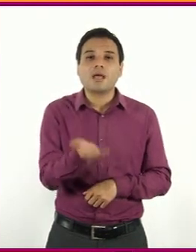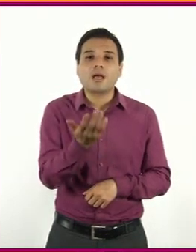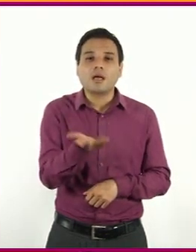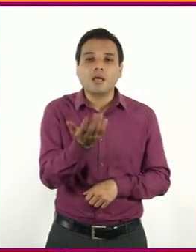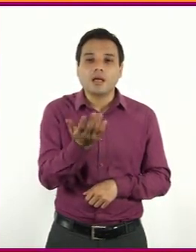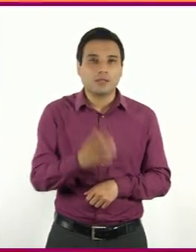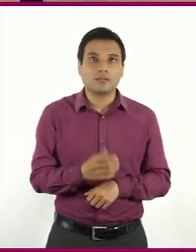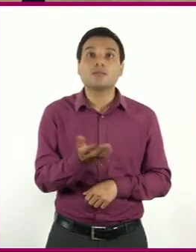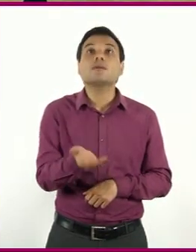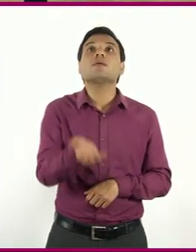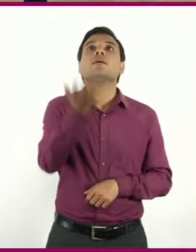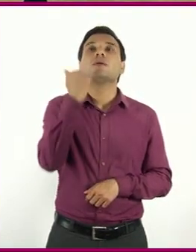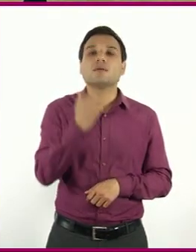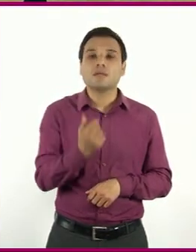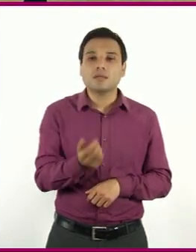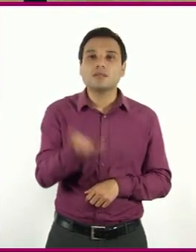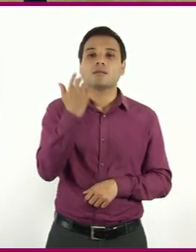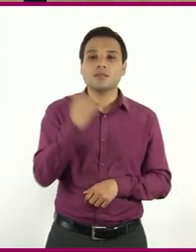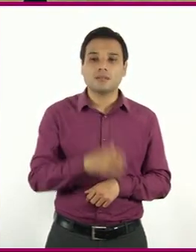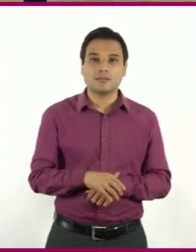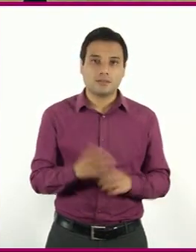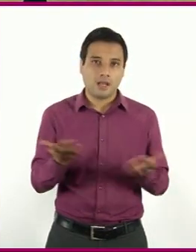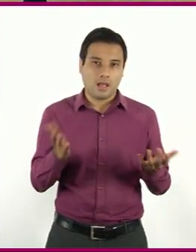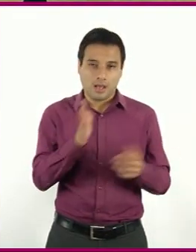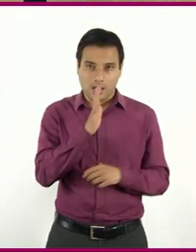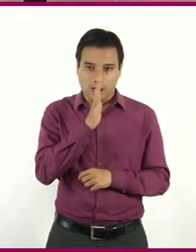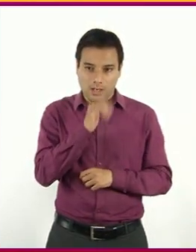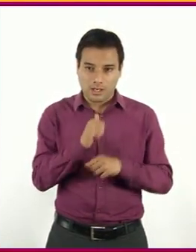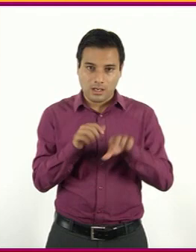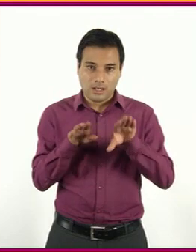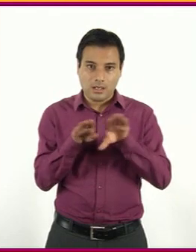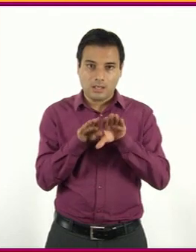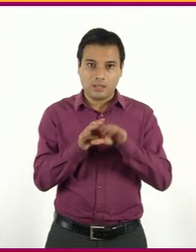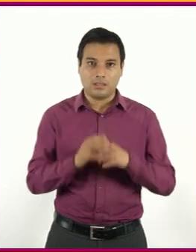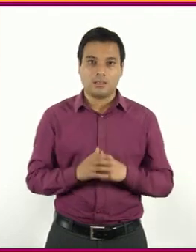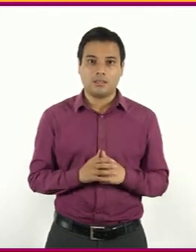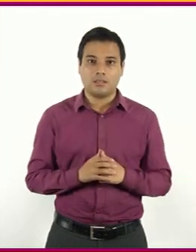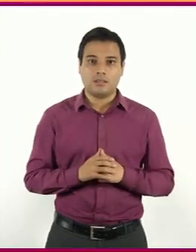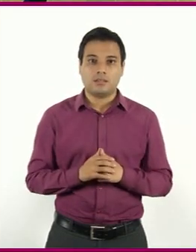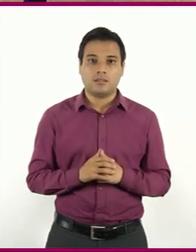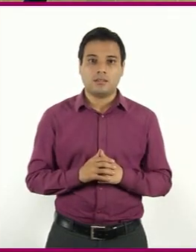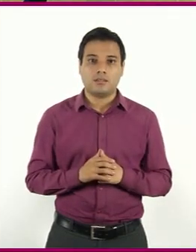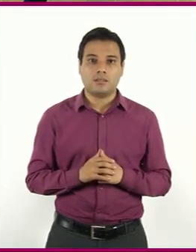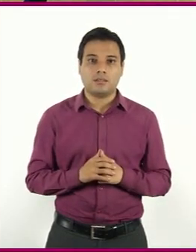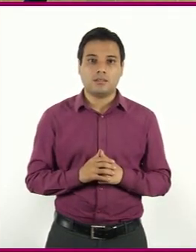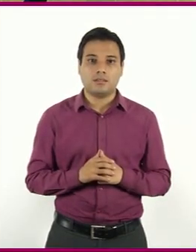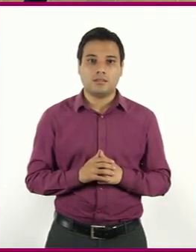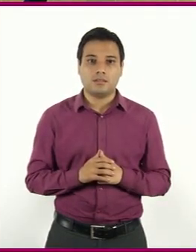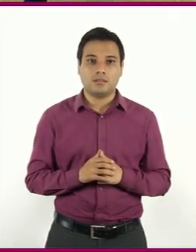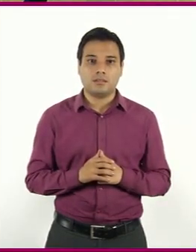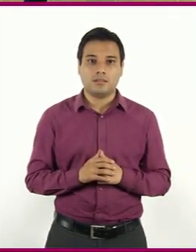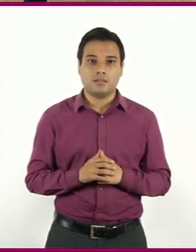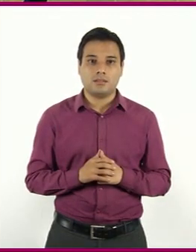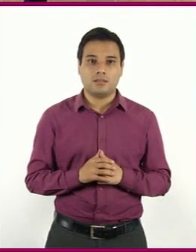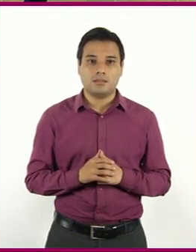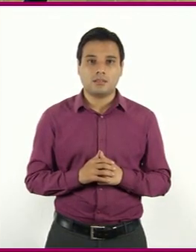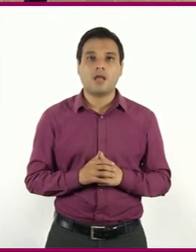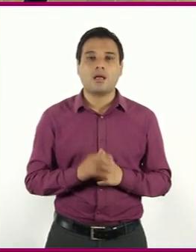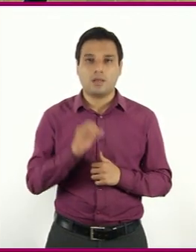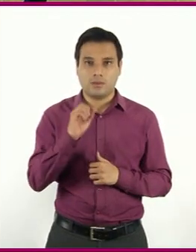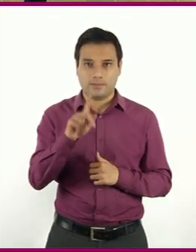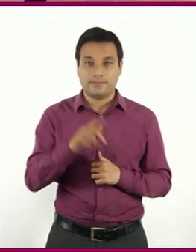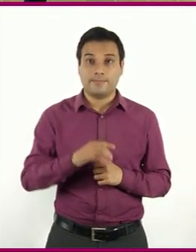más, golpear. No, si lanzo, en uno va a llegar, maestro. Aquí en cortito. Uno, vea, dos, tres. Que rebase tu cabeza. Ajá, y lo que